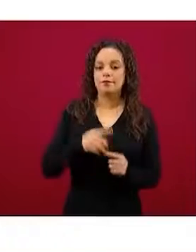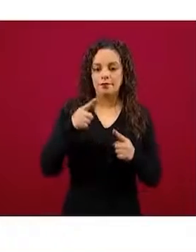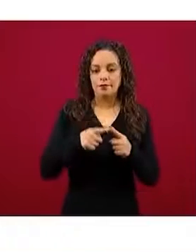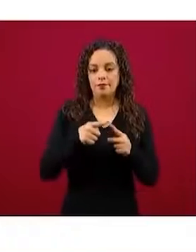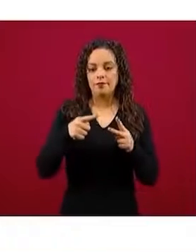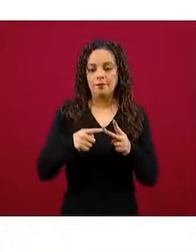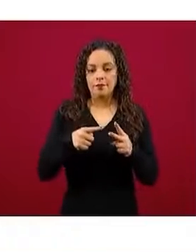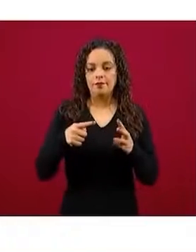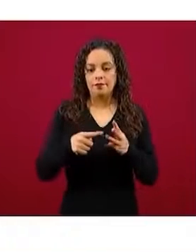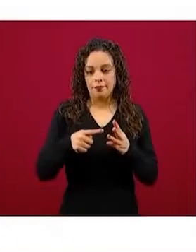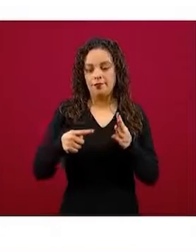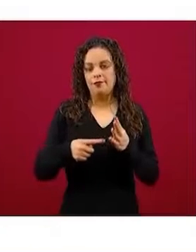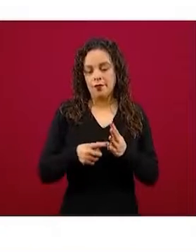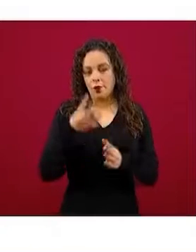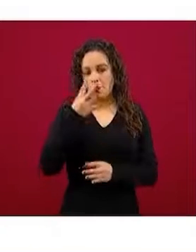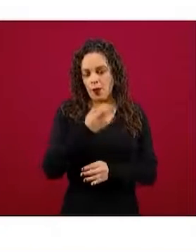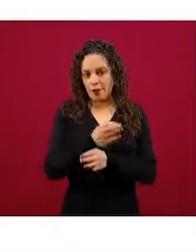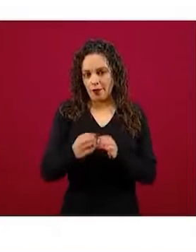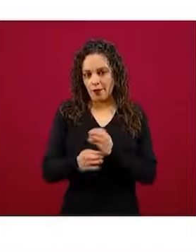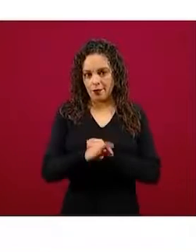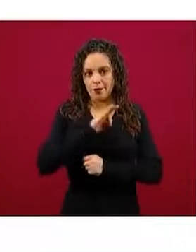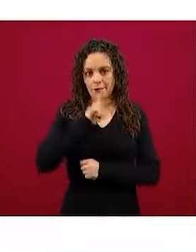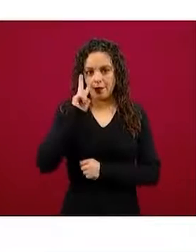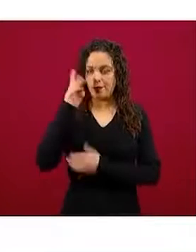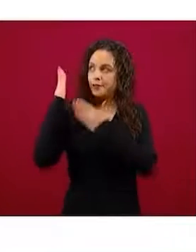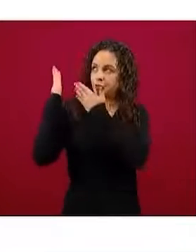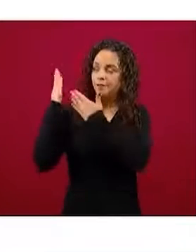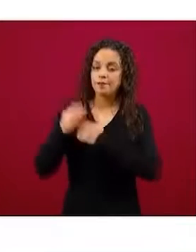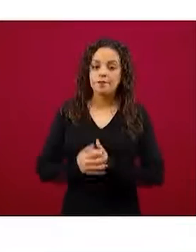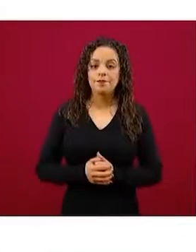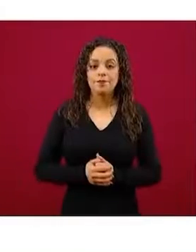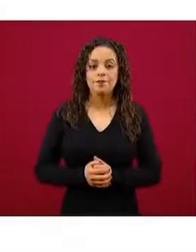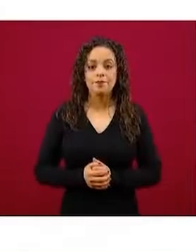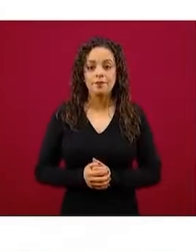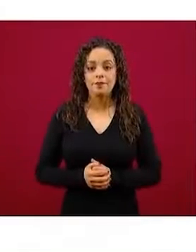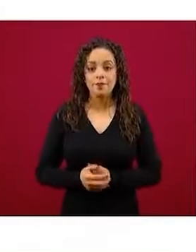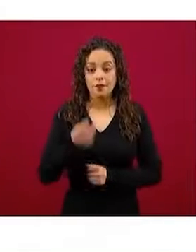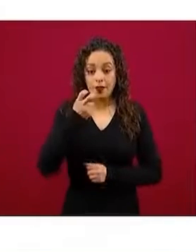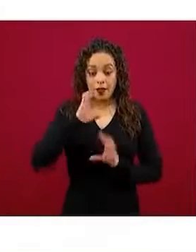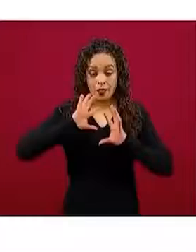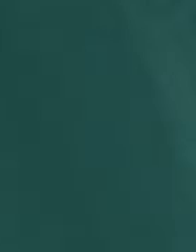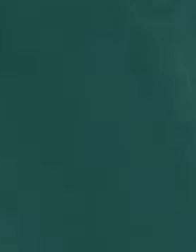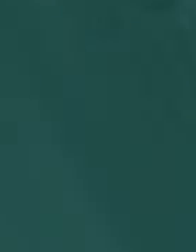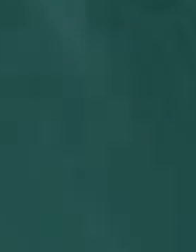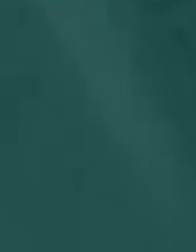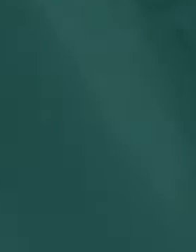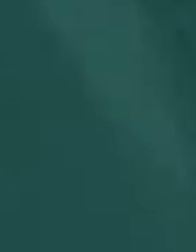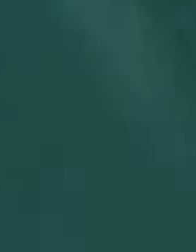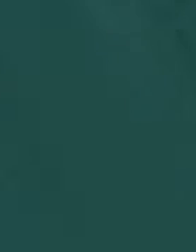altas y bajas de los trabajadores modificaciones salariales todo esto lo pueden hacer